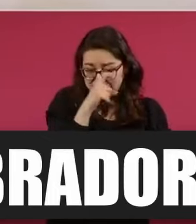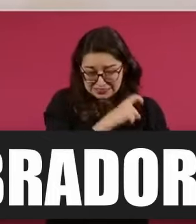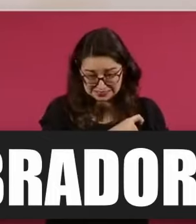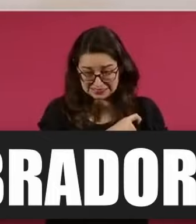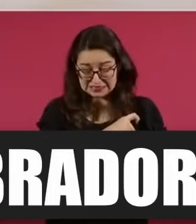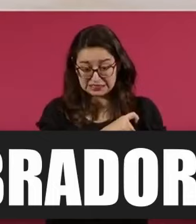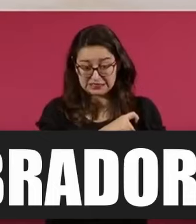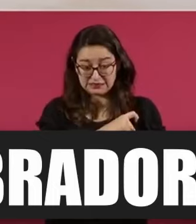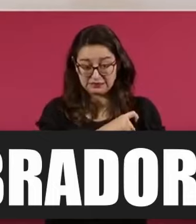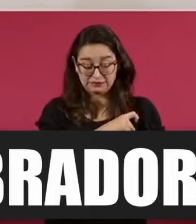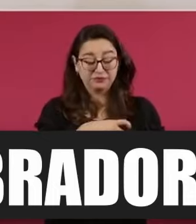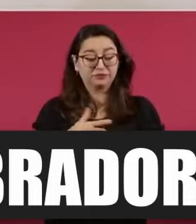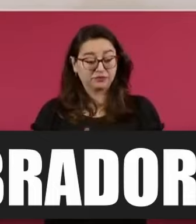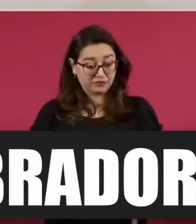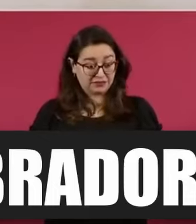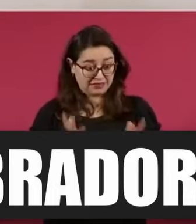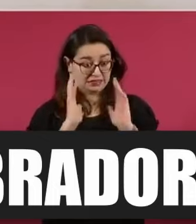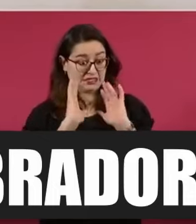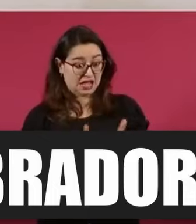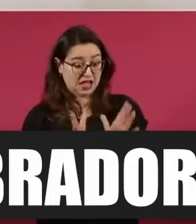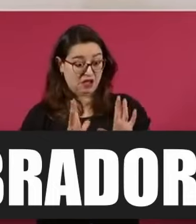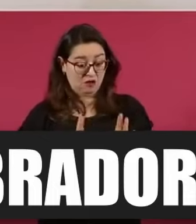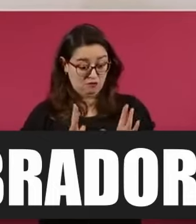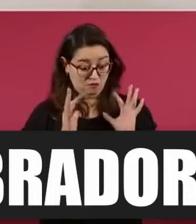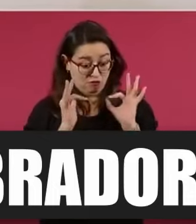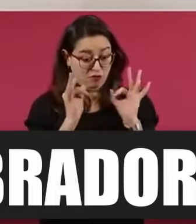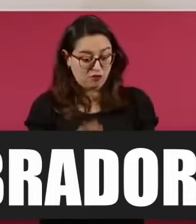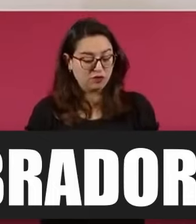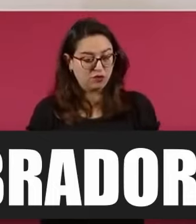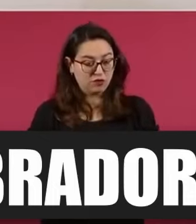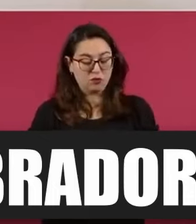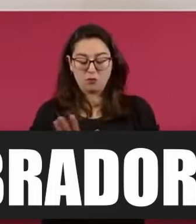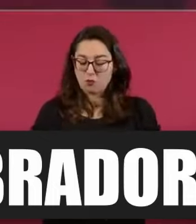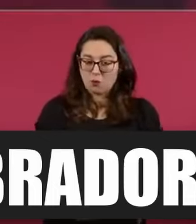Con la excusa de nuestros adversarios, los conservadores,